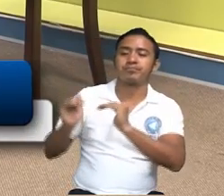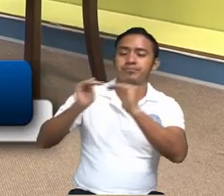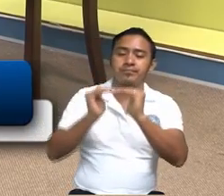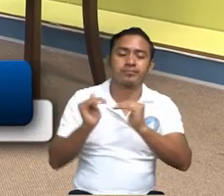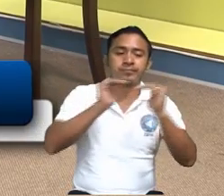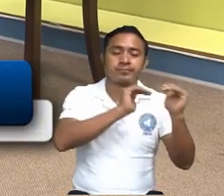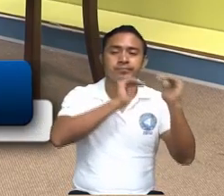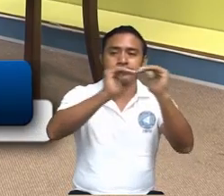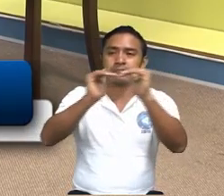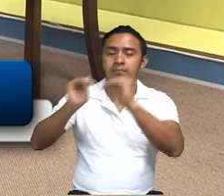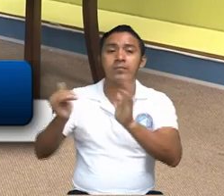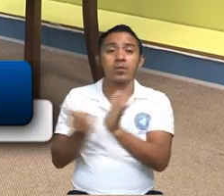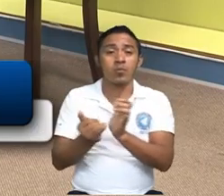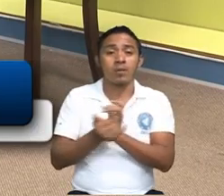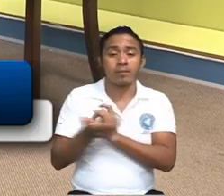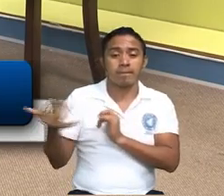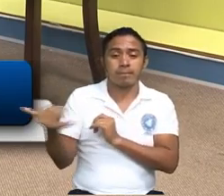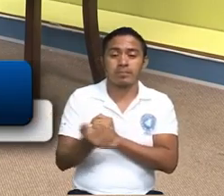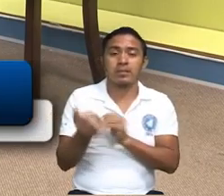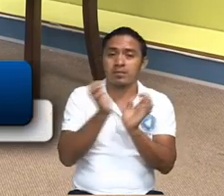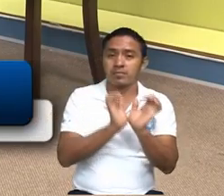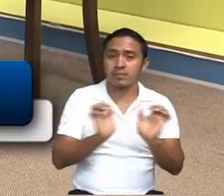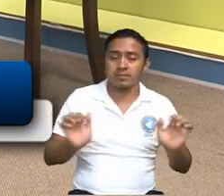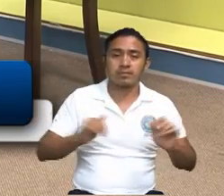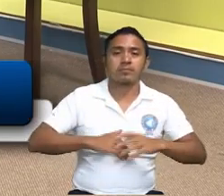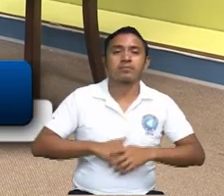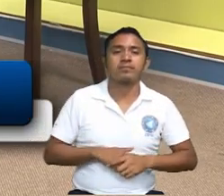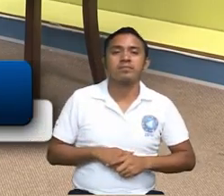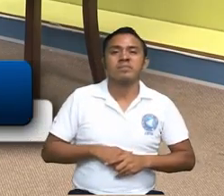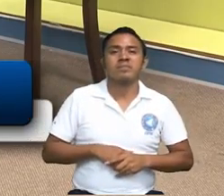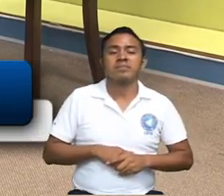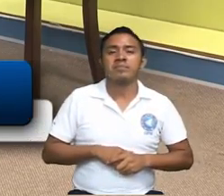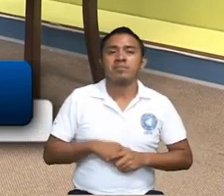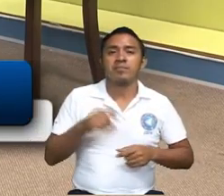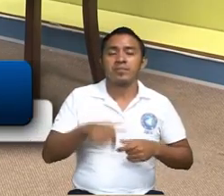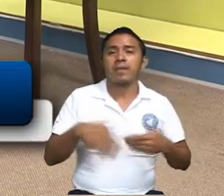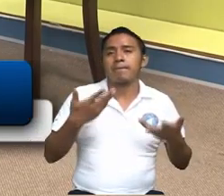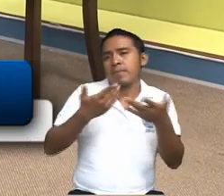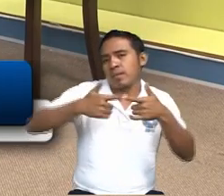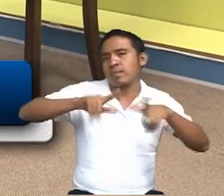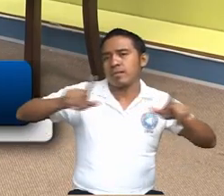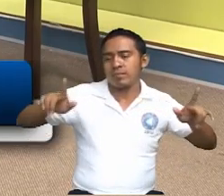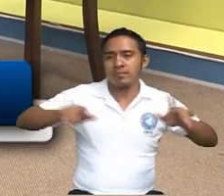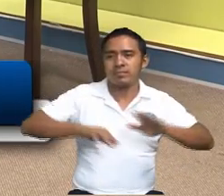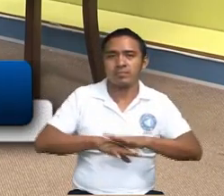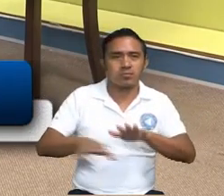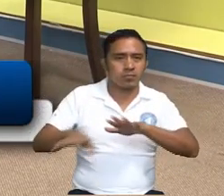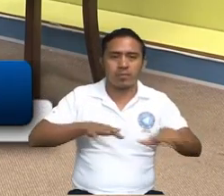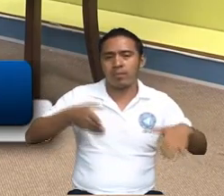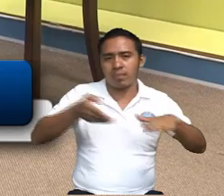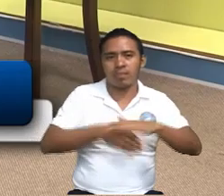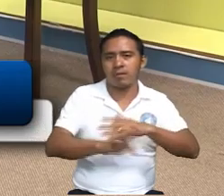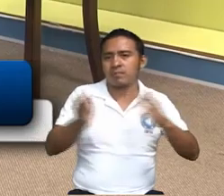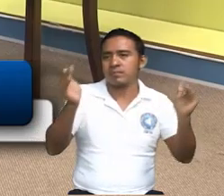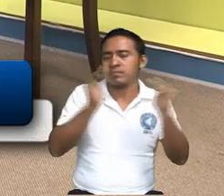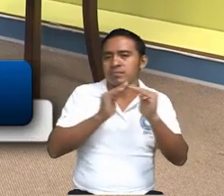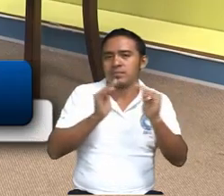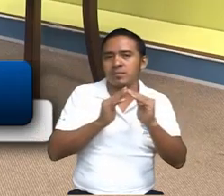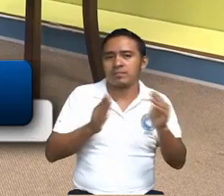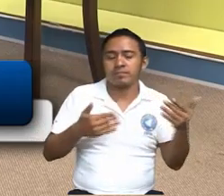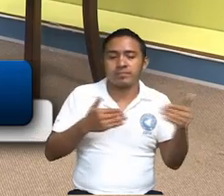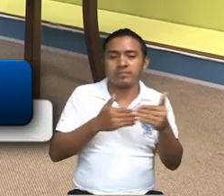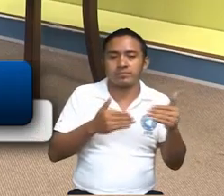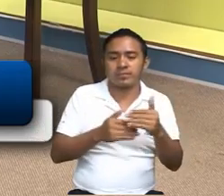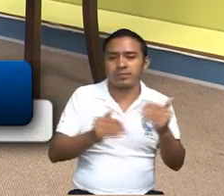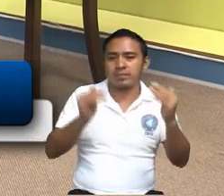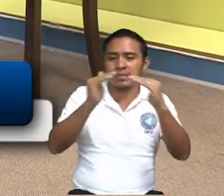¿no?, a la vacunación de los niños, pero es más a campo libre porque no podemos estar dentro de una casa. Nos ponemos cerca de un porche